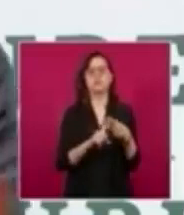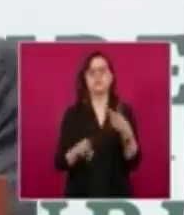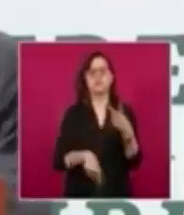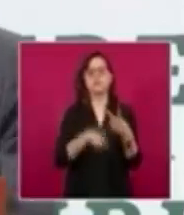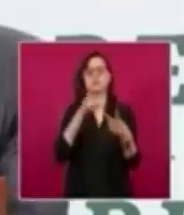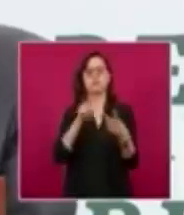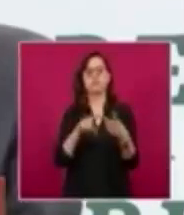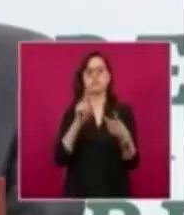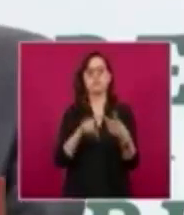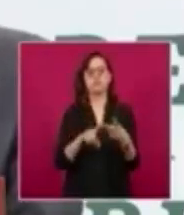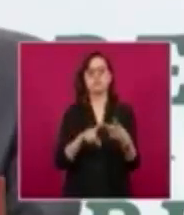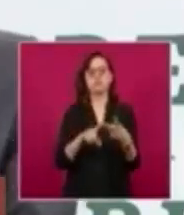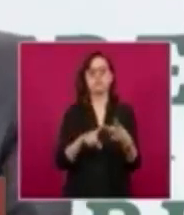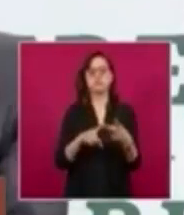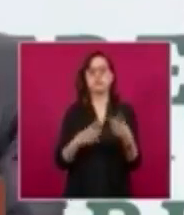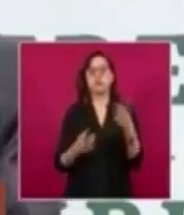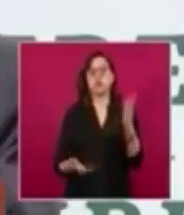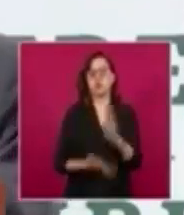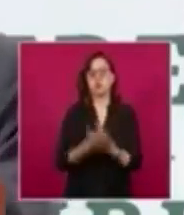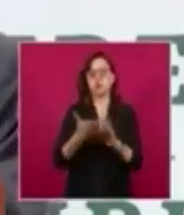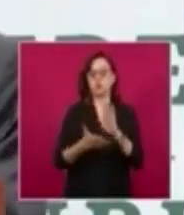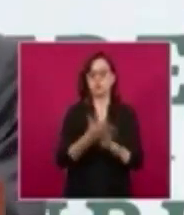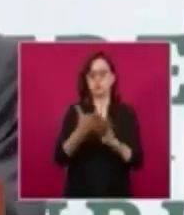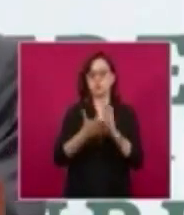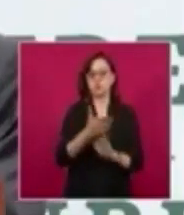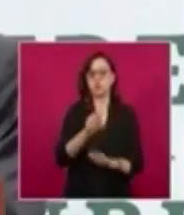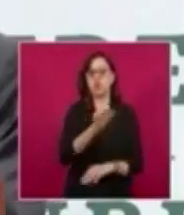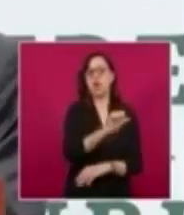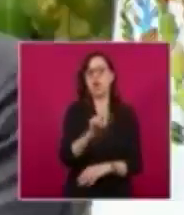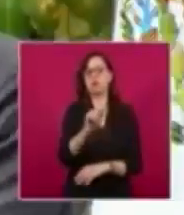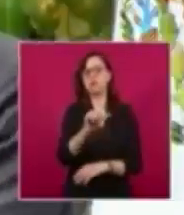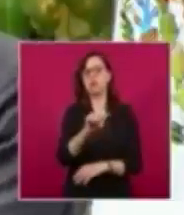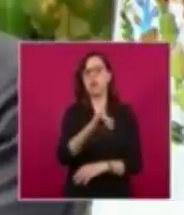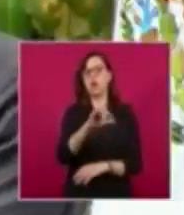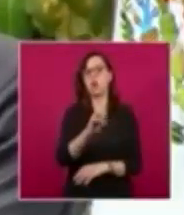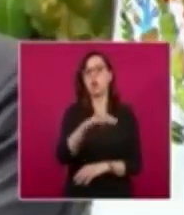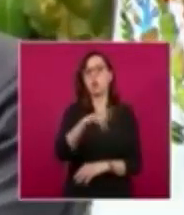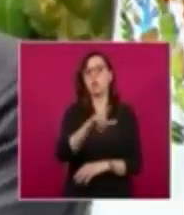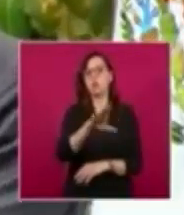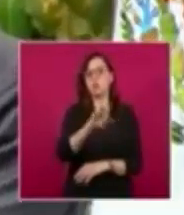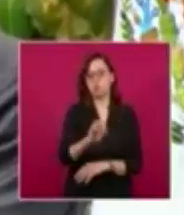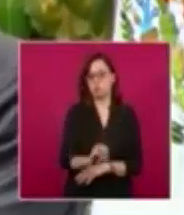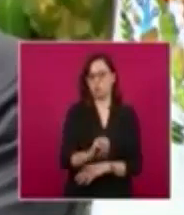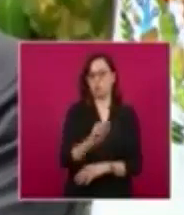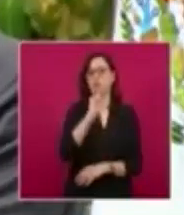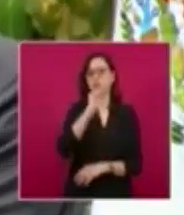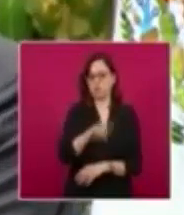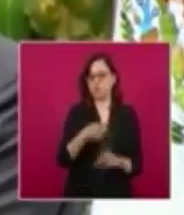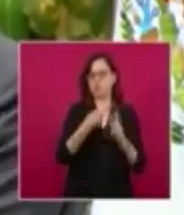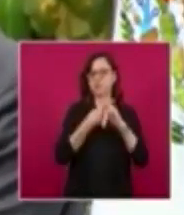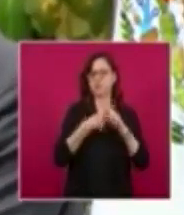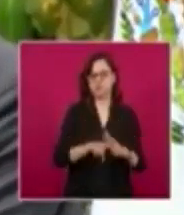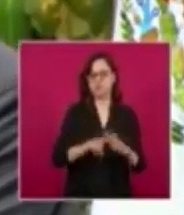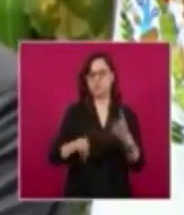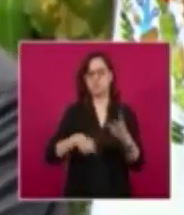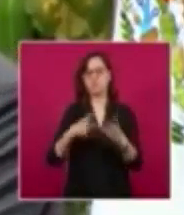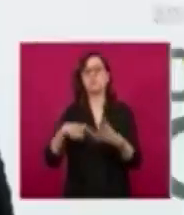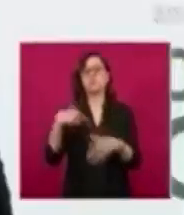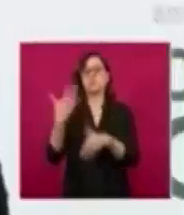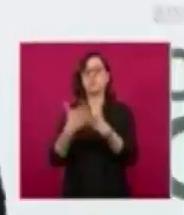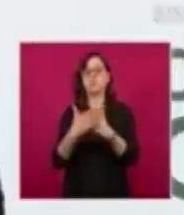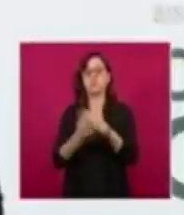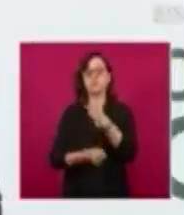energética constitucional, como sí tiene los votos para una reforma, una ley secundaria, pues nos amaga con